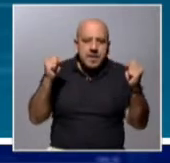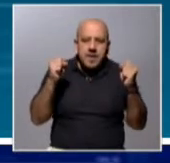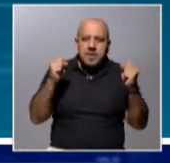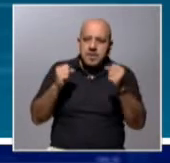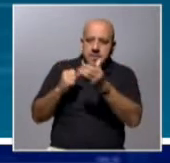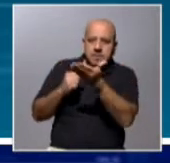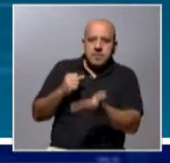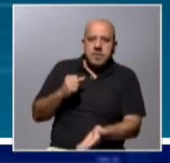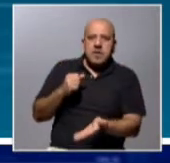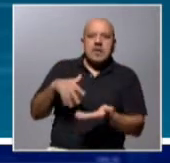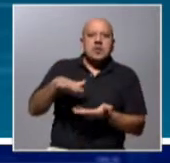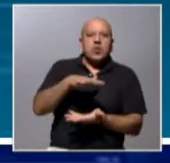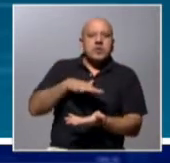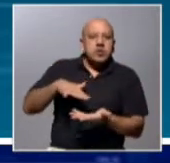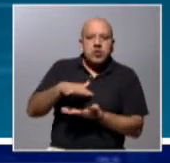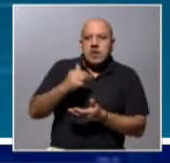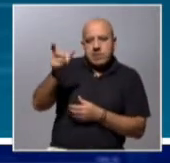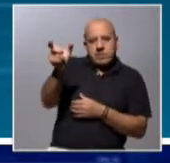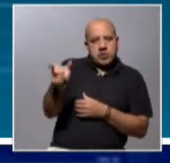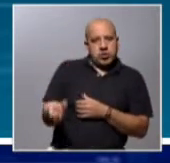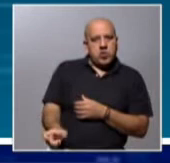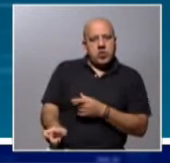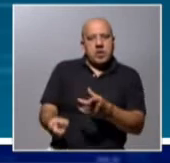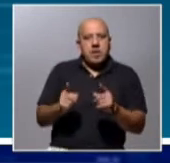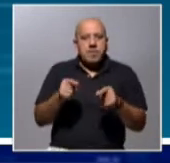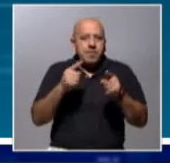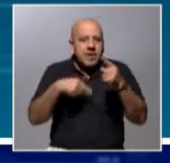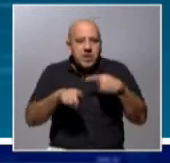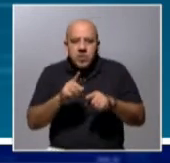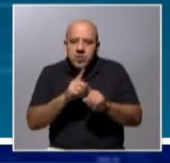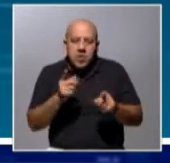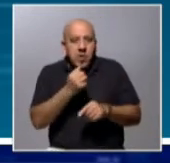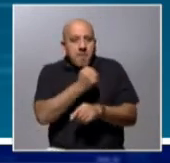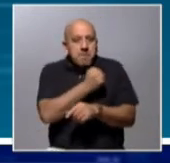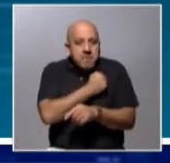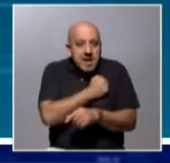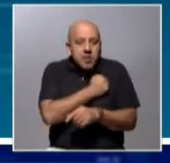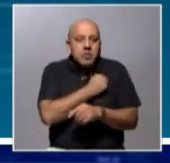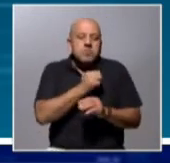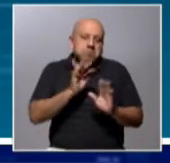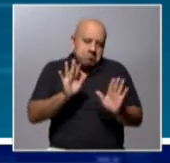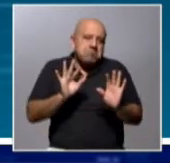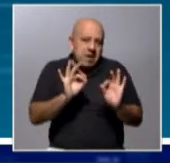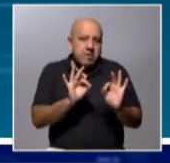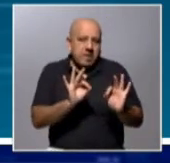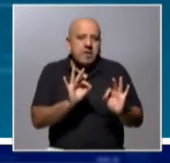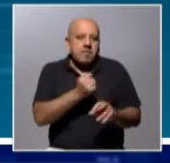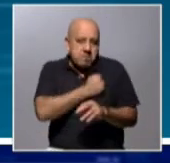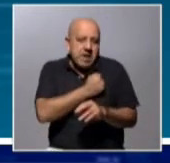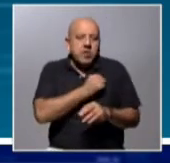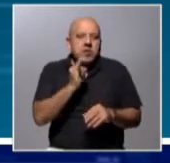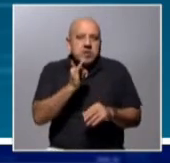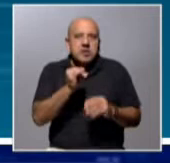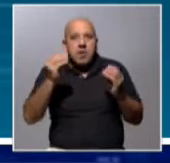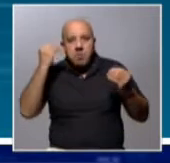es una situación, es una emoción, está del miedo, que es normal que surja, es normal que las personas